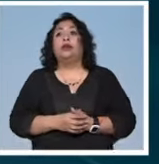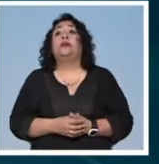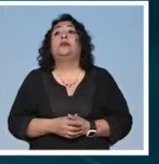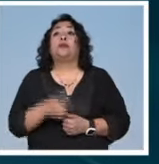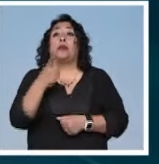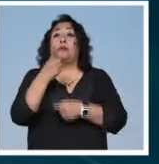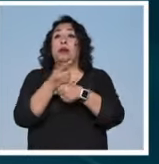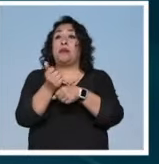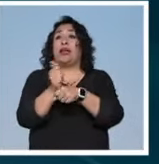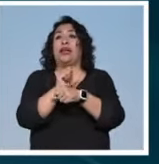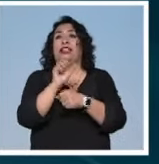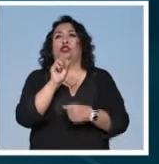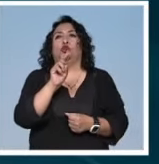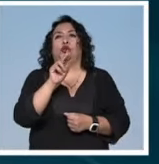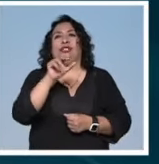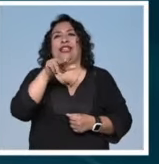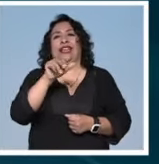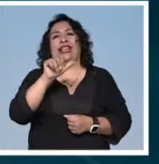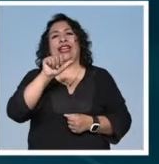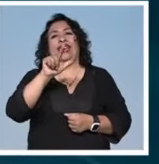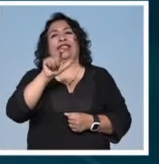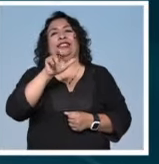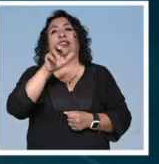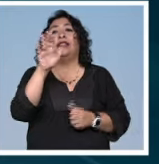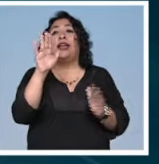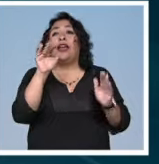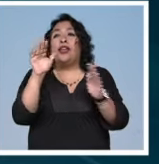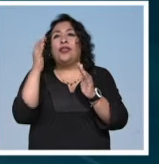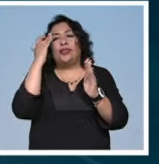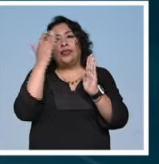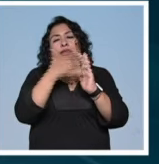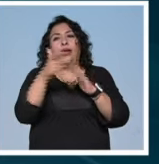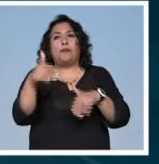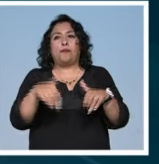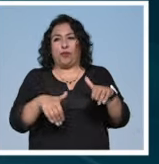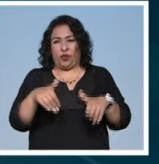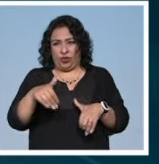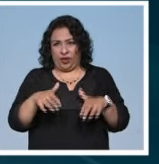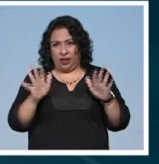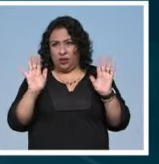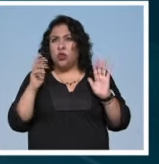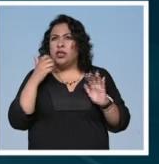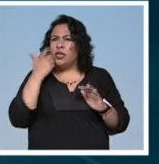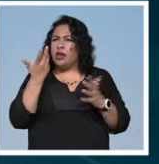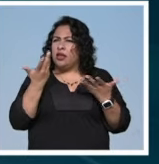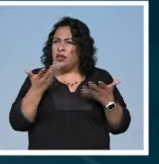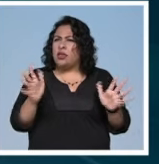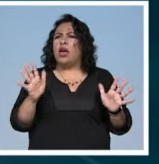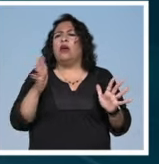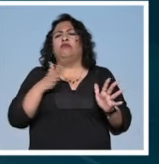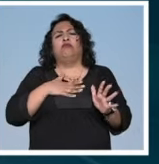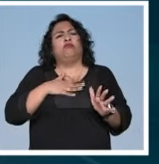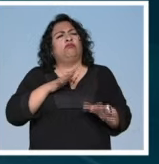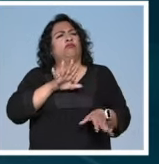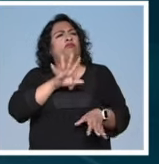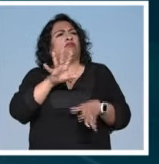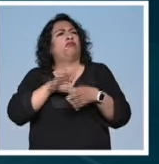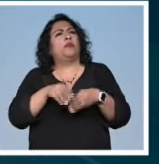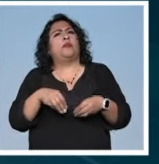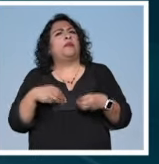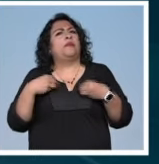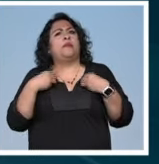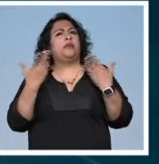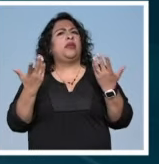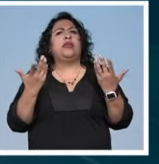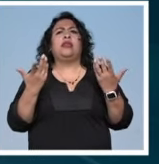La primera actriz, Susana Alexander, se despide de las temporadas teatrales porque ya quiere disfrutar a plenitud su vida